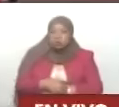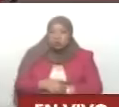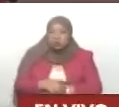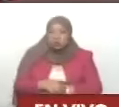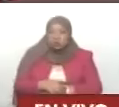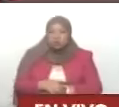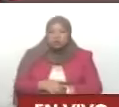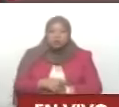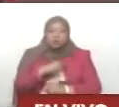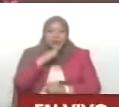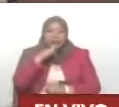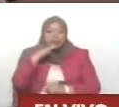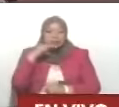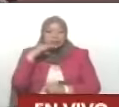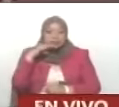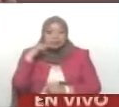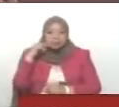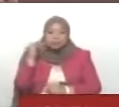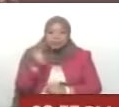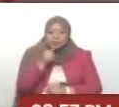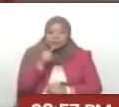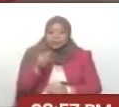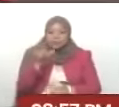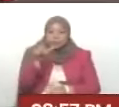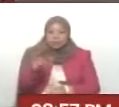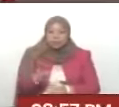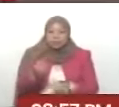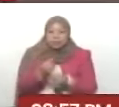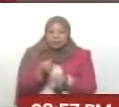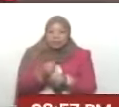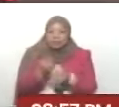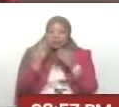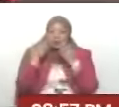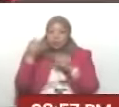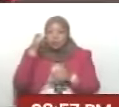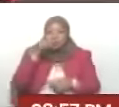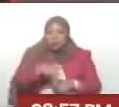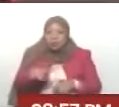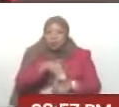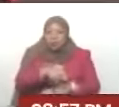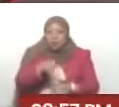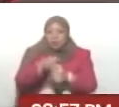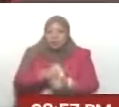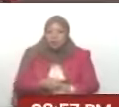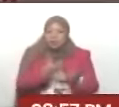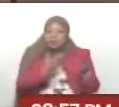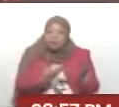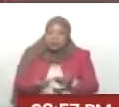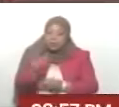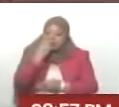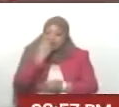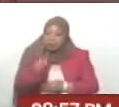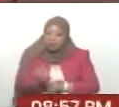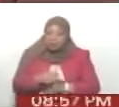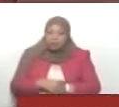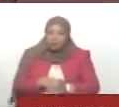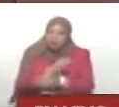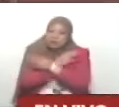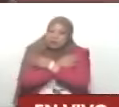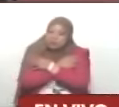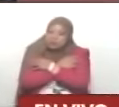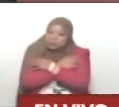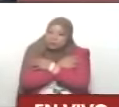lo que usted quiera allá. Vaya a visitarnos. Allá usted va a tener un pueblo esperándolo con los brazos abiertos. Yo te voy a dar un abrazo,